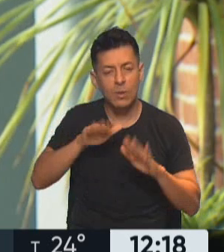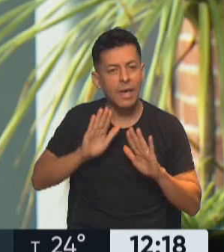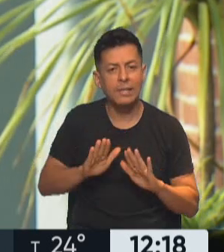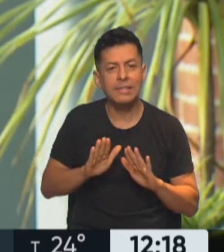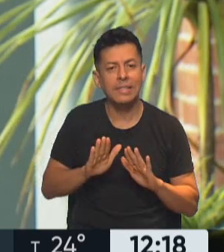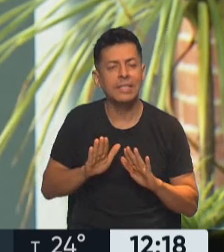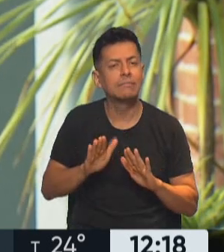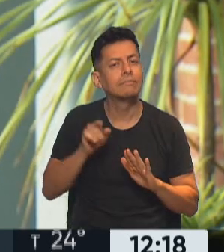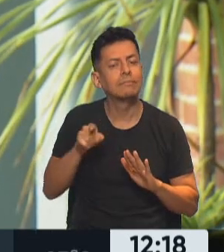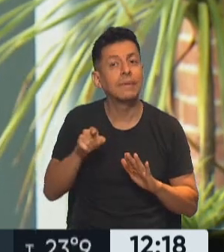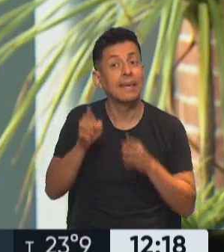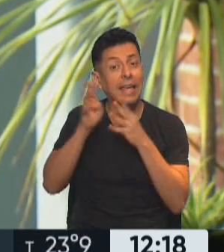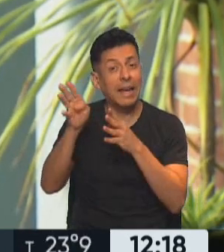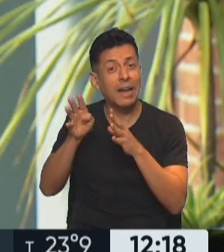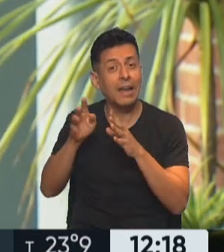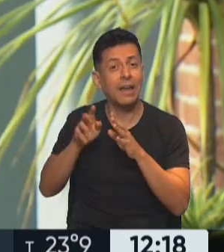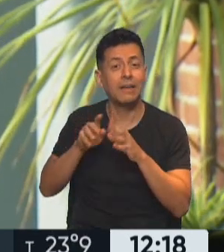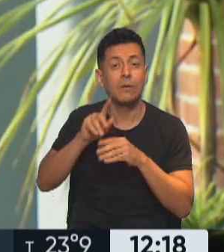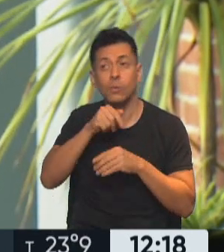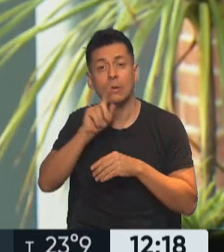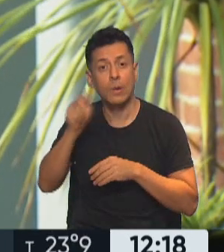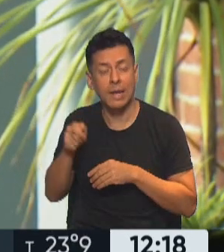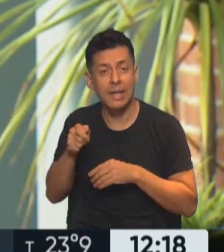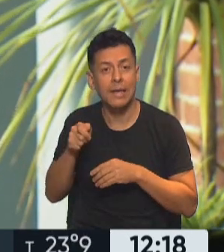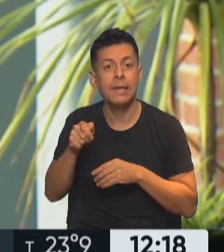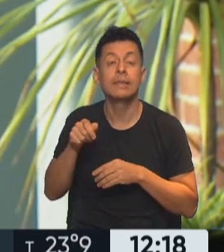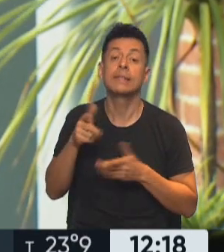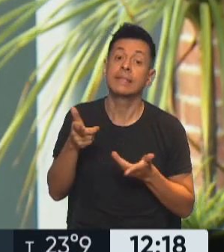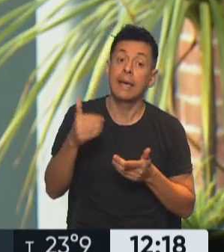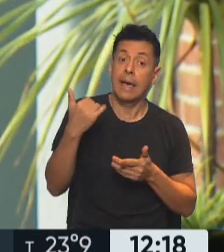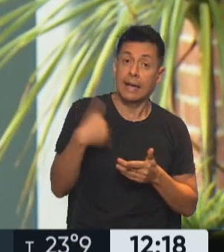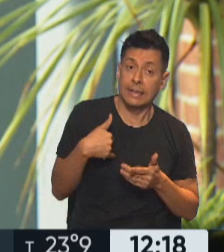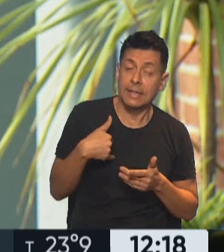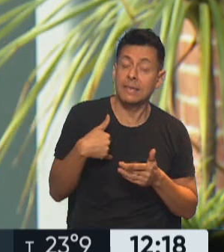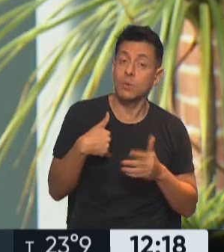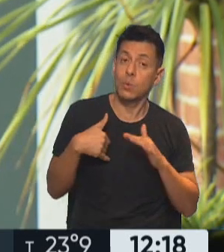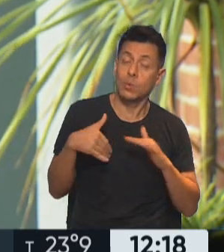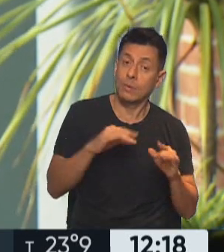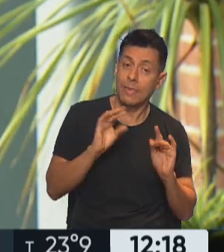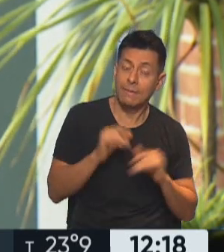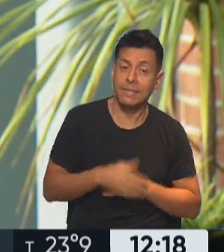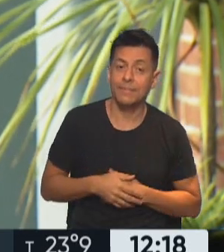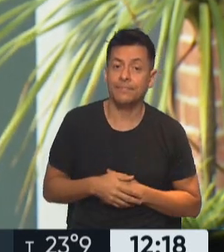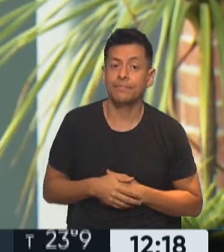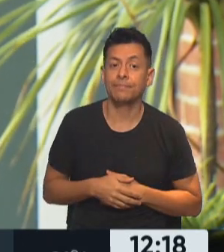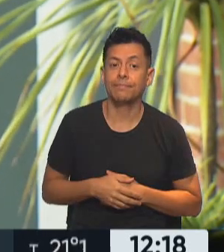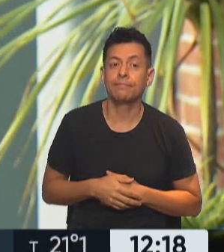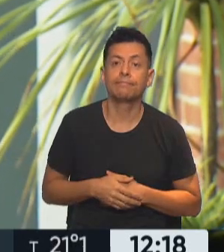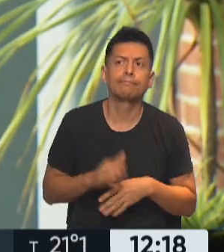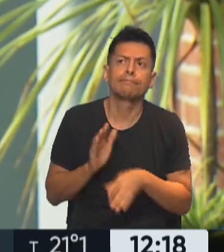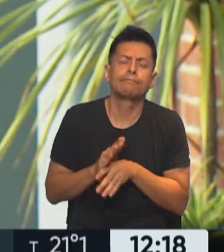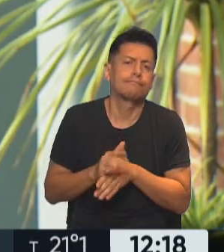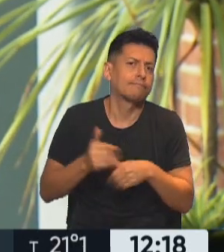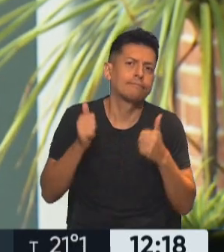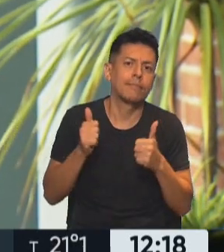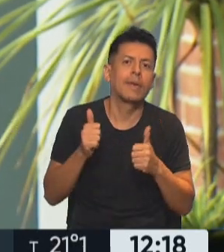muy puntual de la guerra, en un país que produce alimentos, ¿no?, como Argentina, debería ser una bendición. Es una bendición que